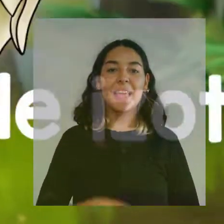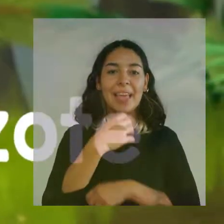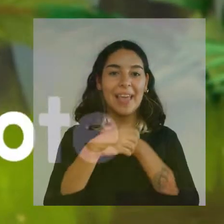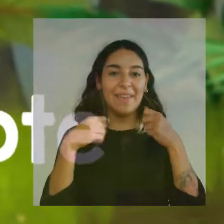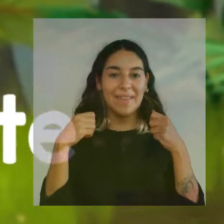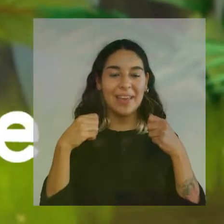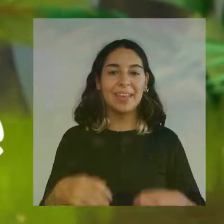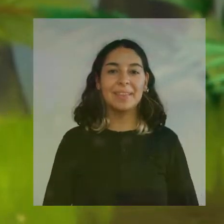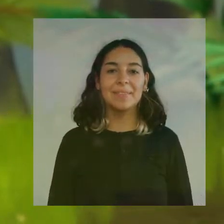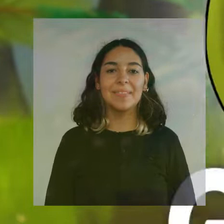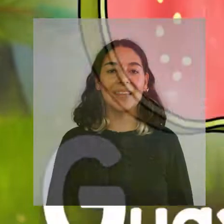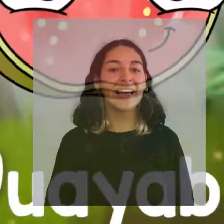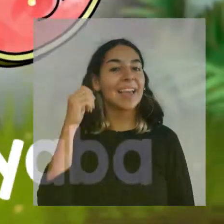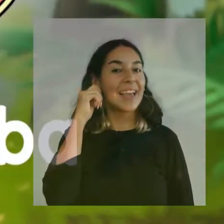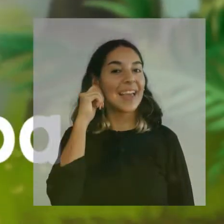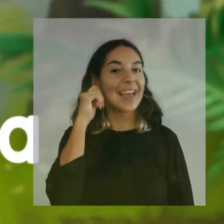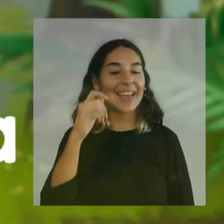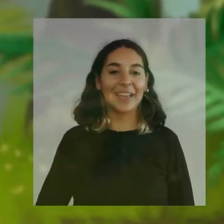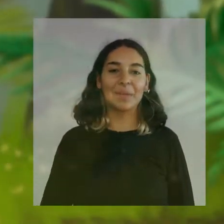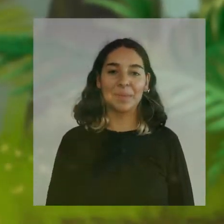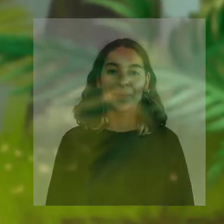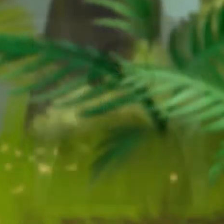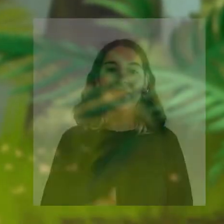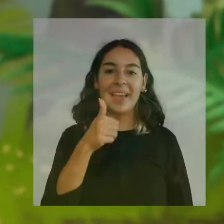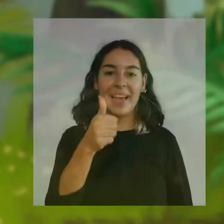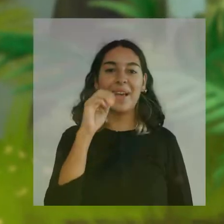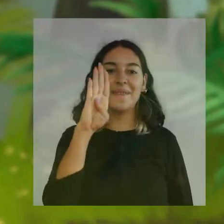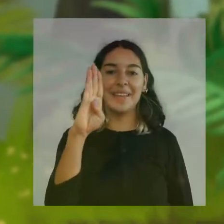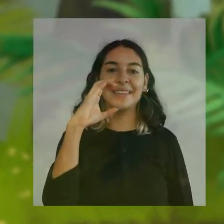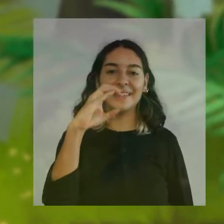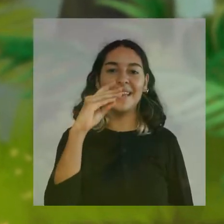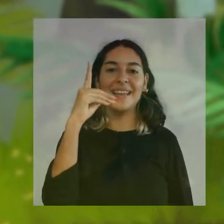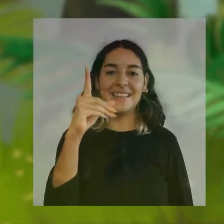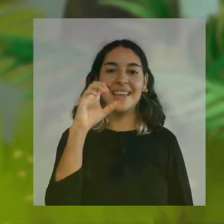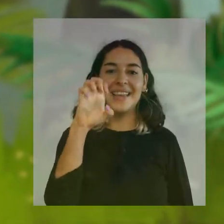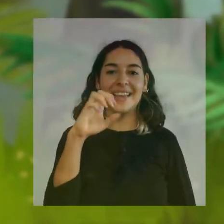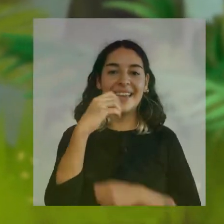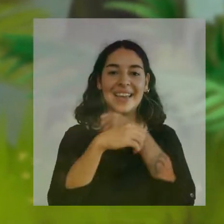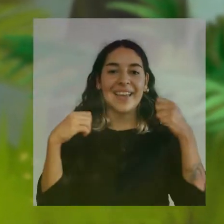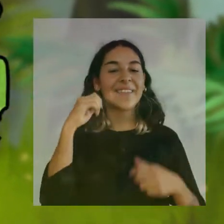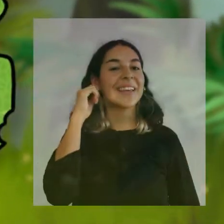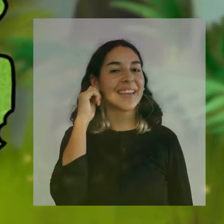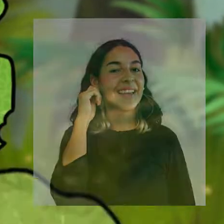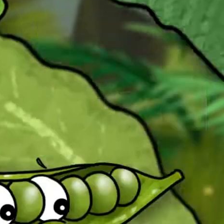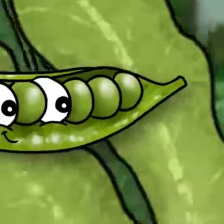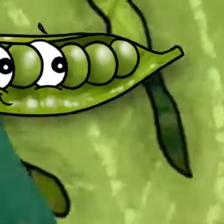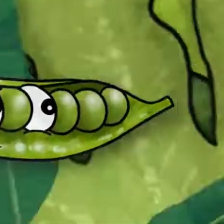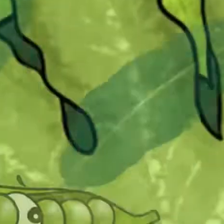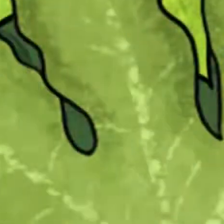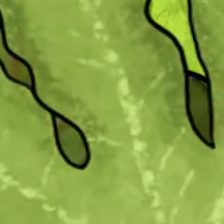F, G, A, B, C, D, E, F, G